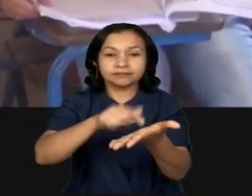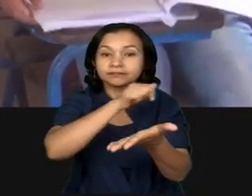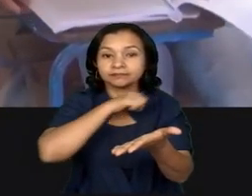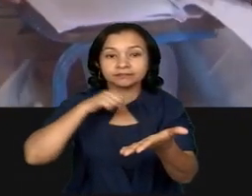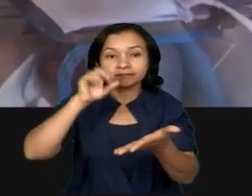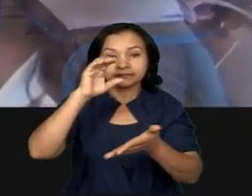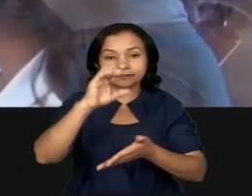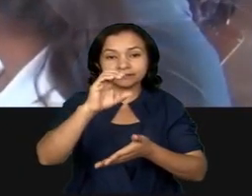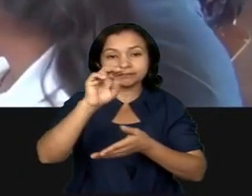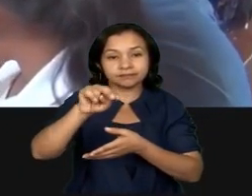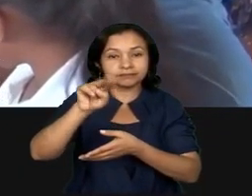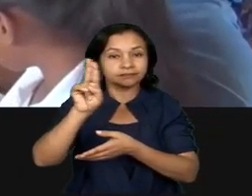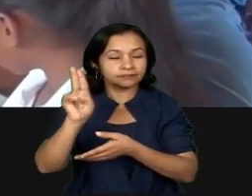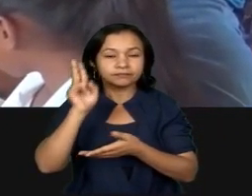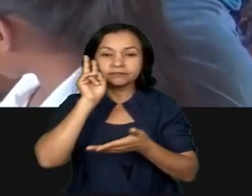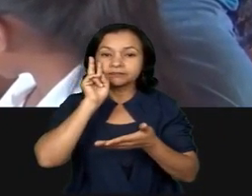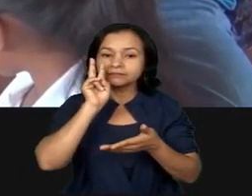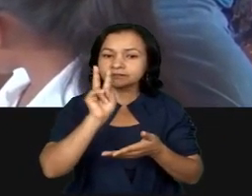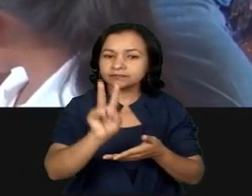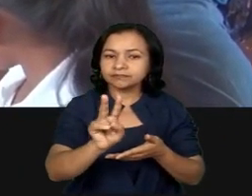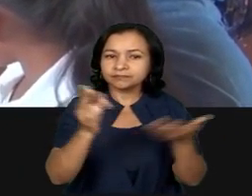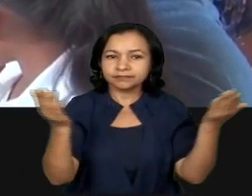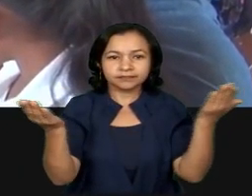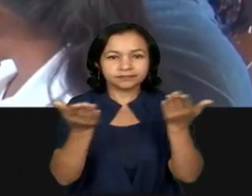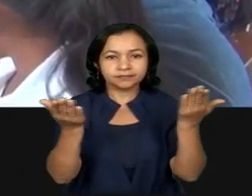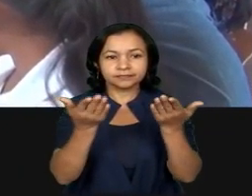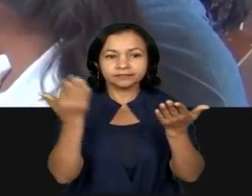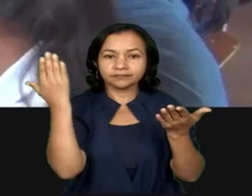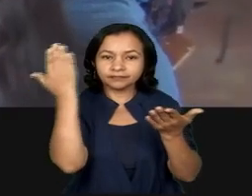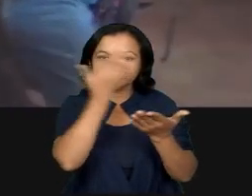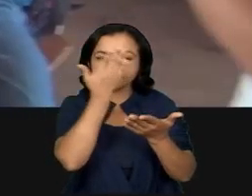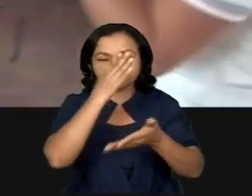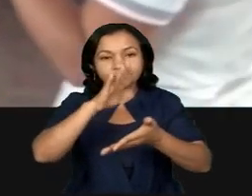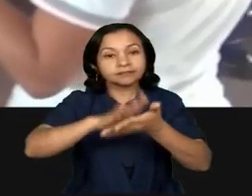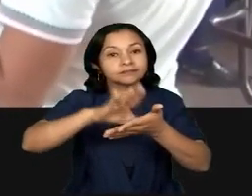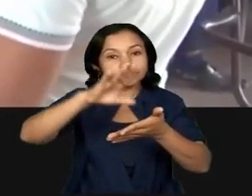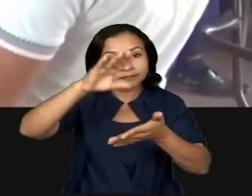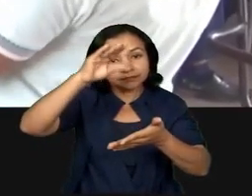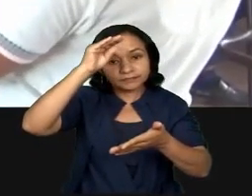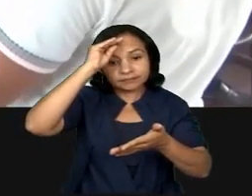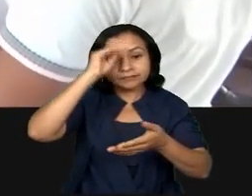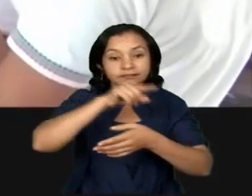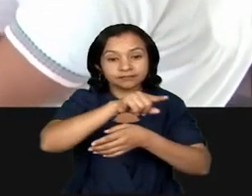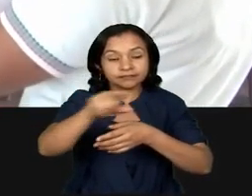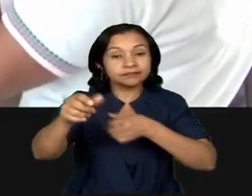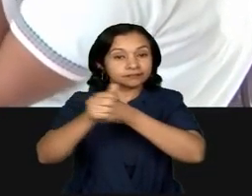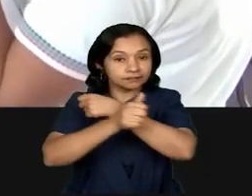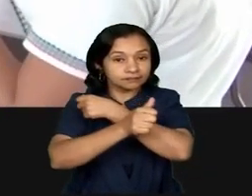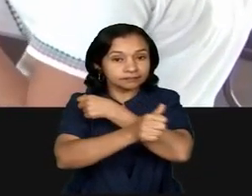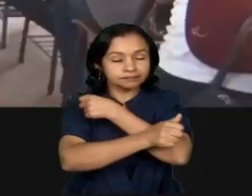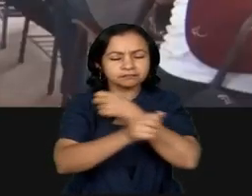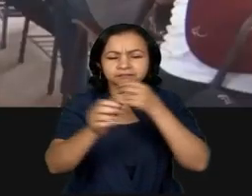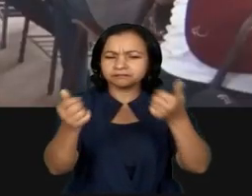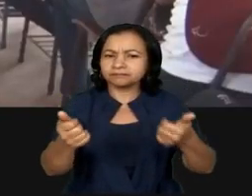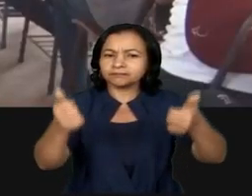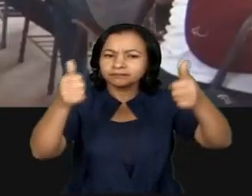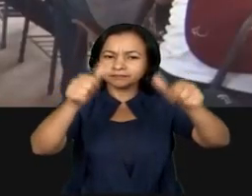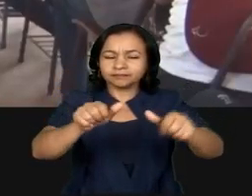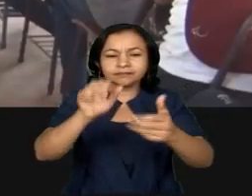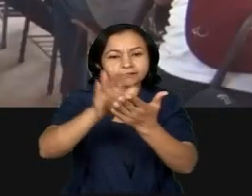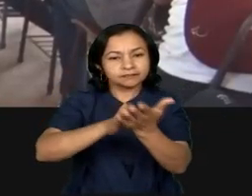CNU, para revisar cómo la calidad de los aprendizajes está totalmente en coherencia con el